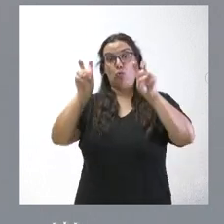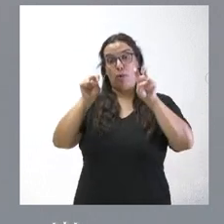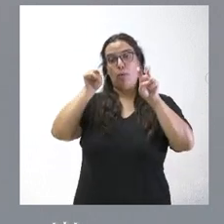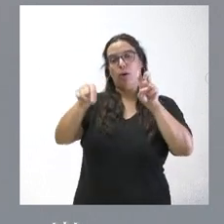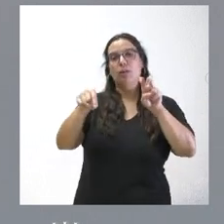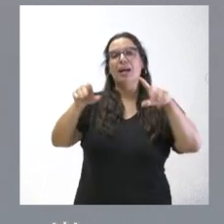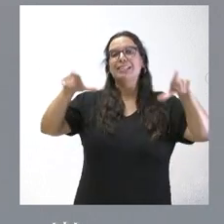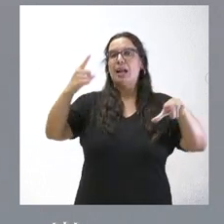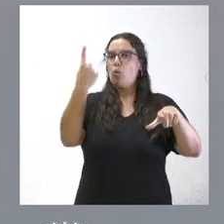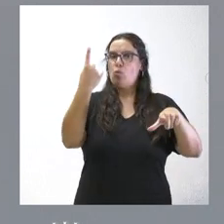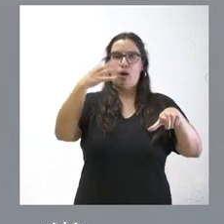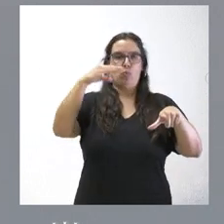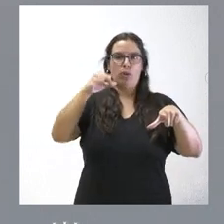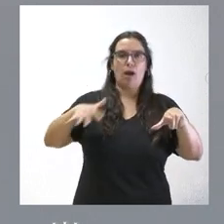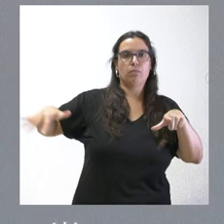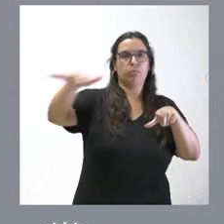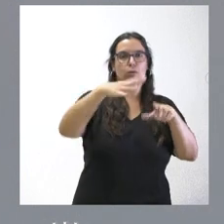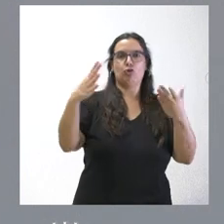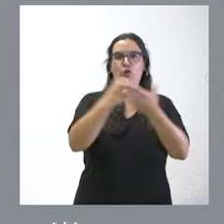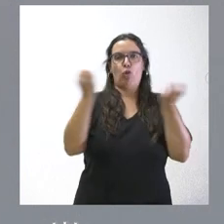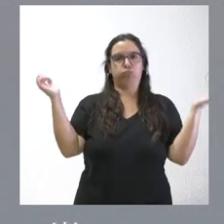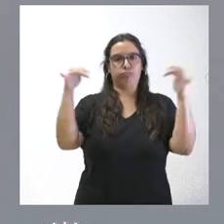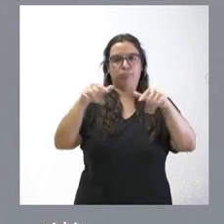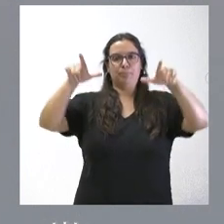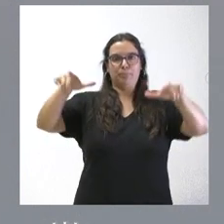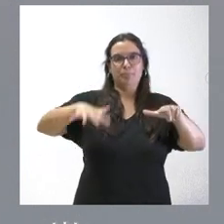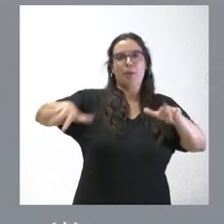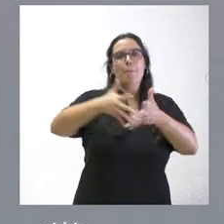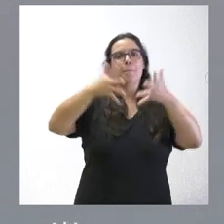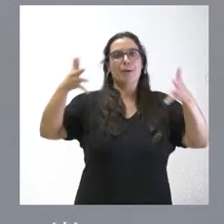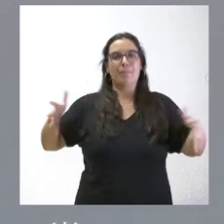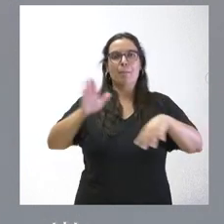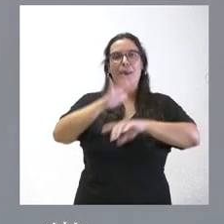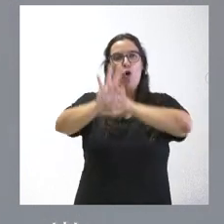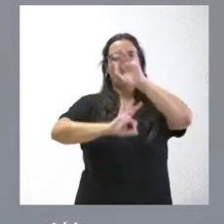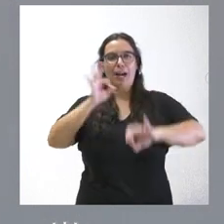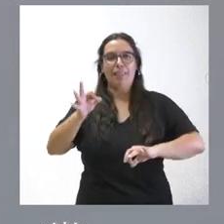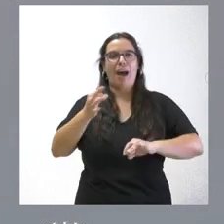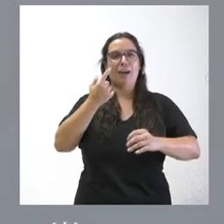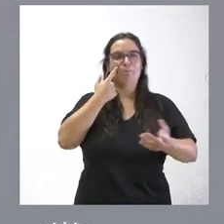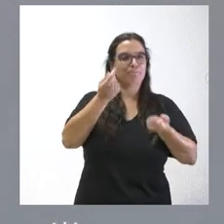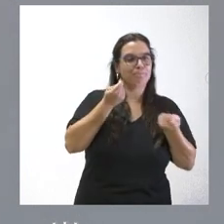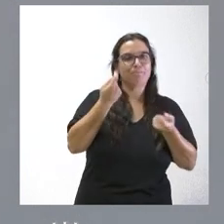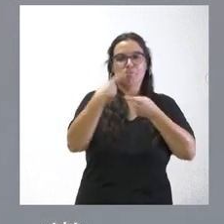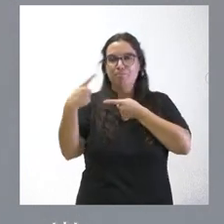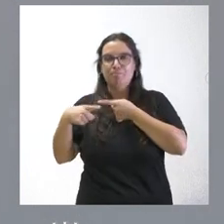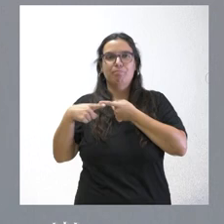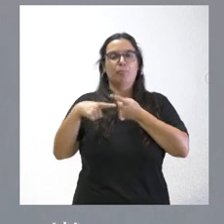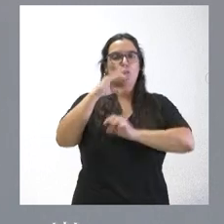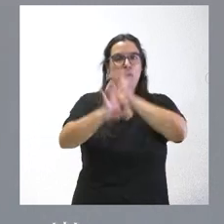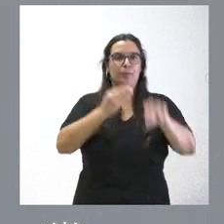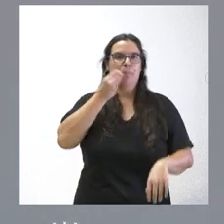de una única sala de operaciones más amplia que va a favorecer una reorganización funcional más eficiente y con espacios